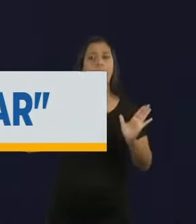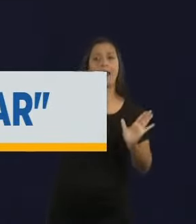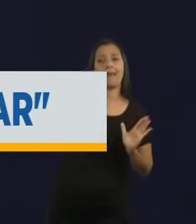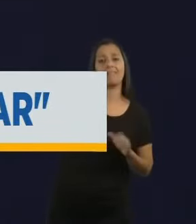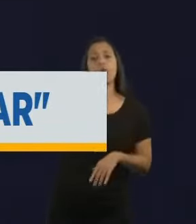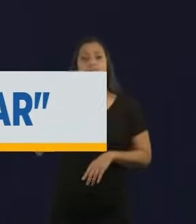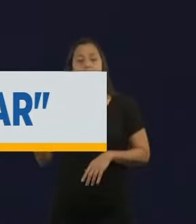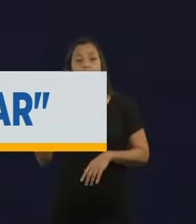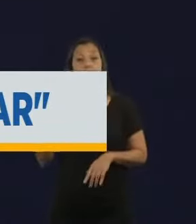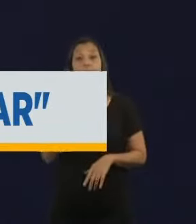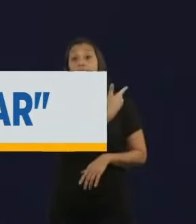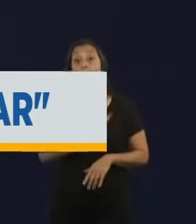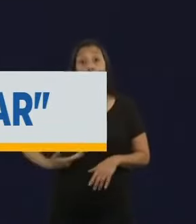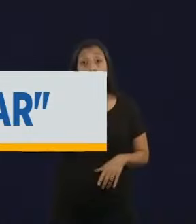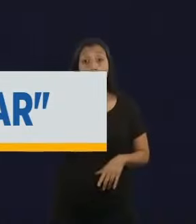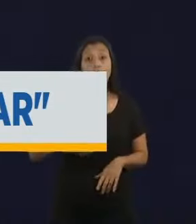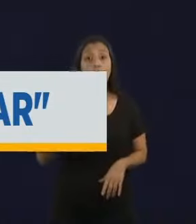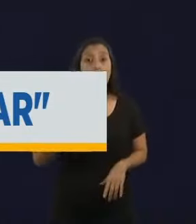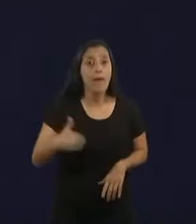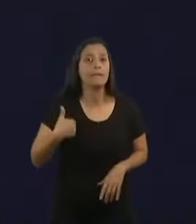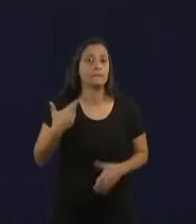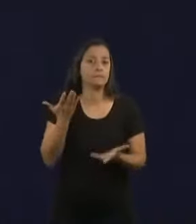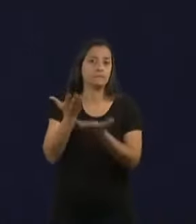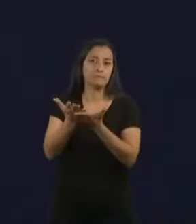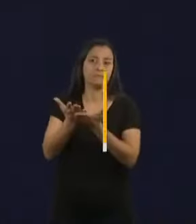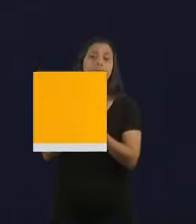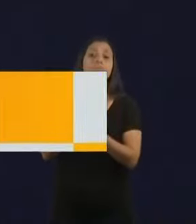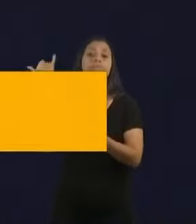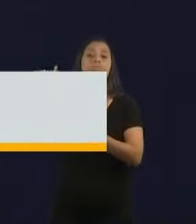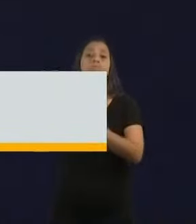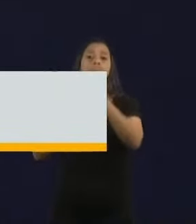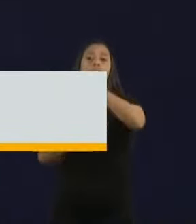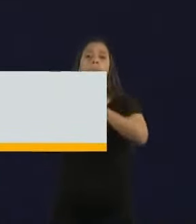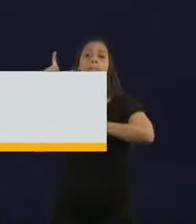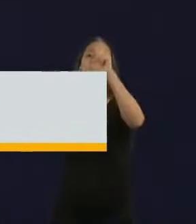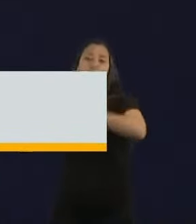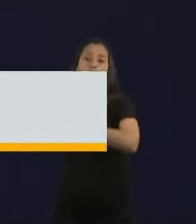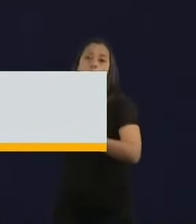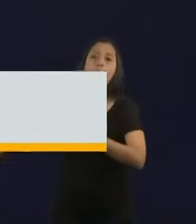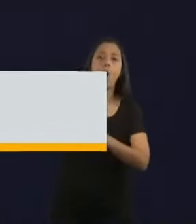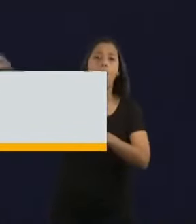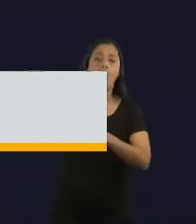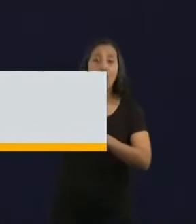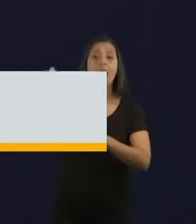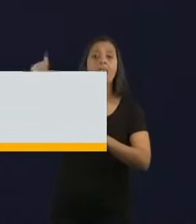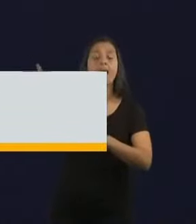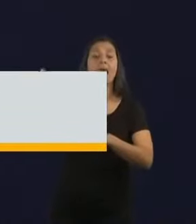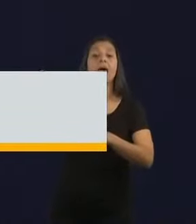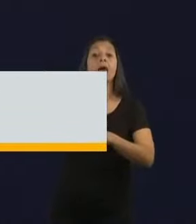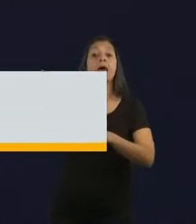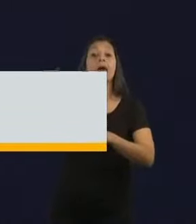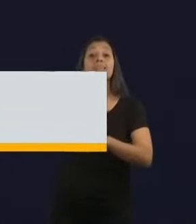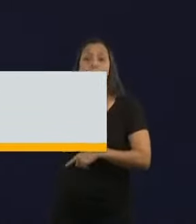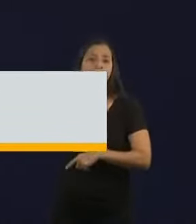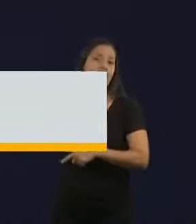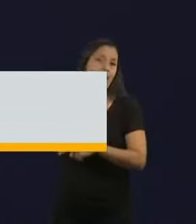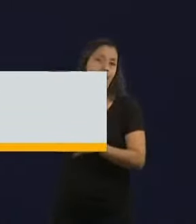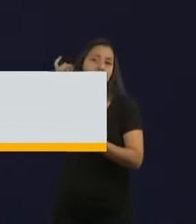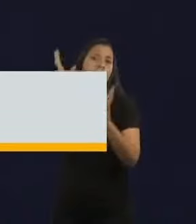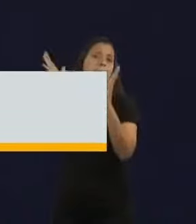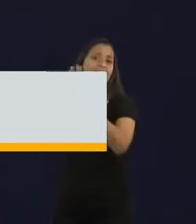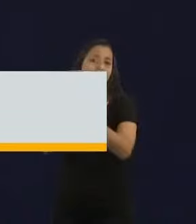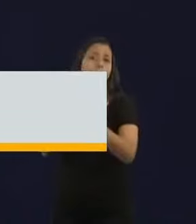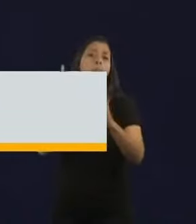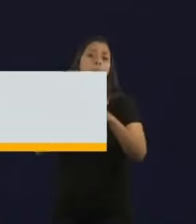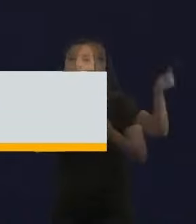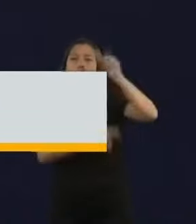argentino insta a que los funcionarios del Reino de España pidan disculpas por los agravios que se le endilgaron al